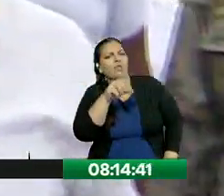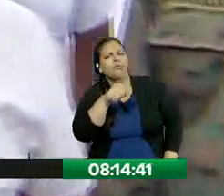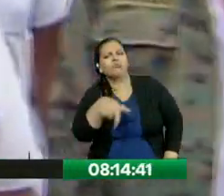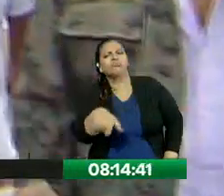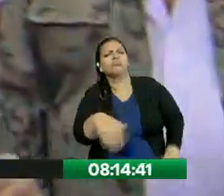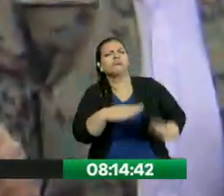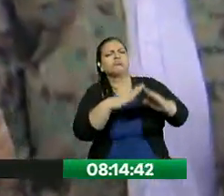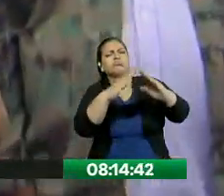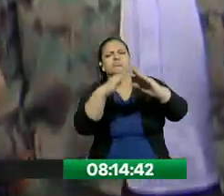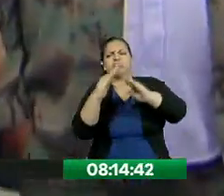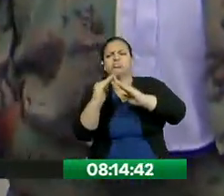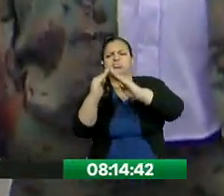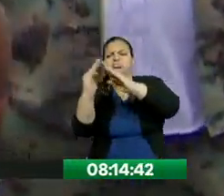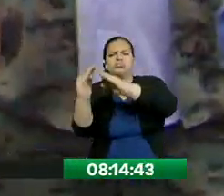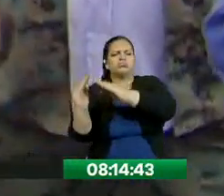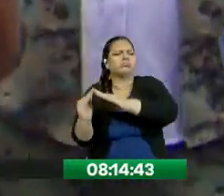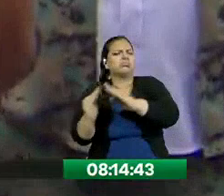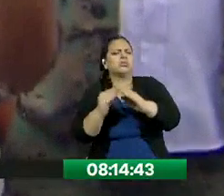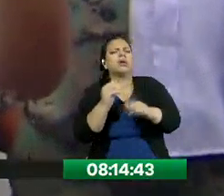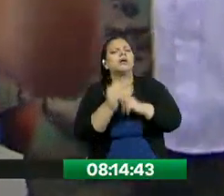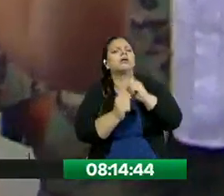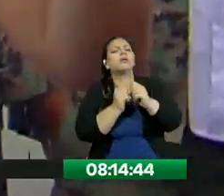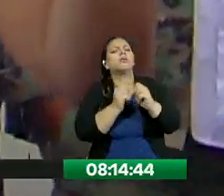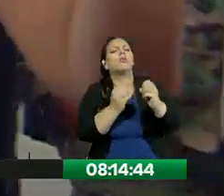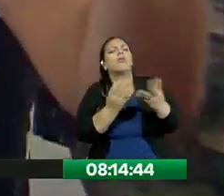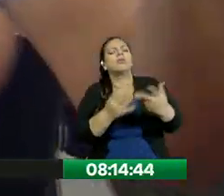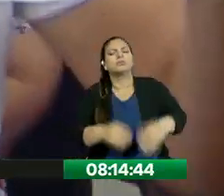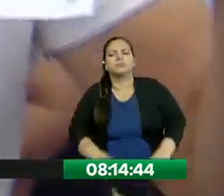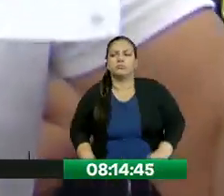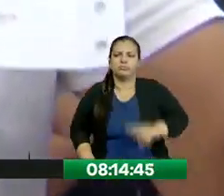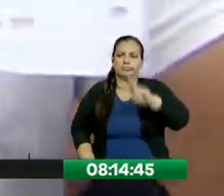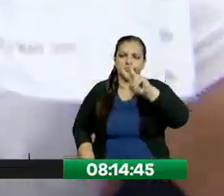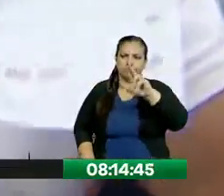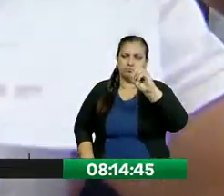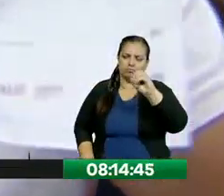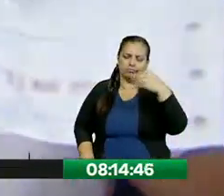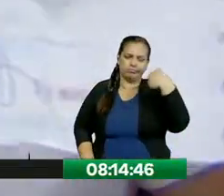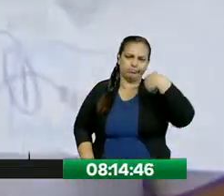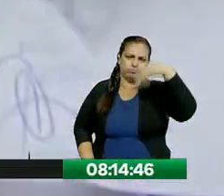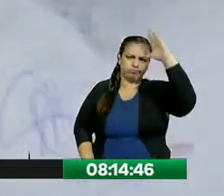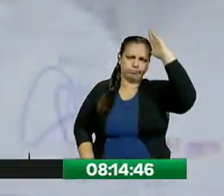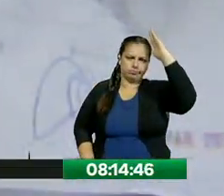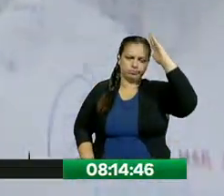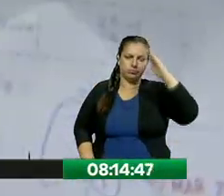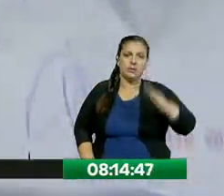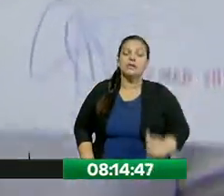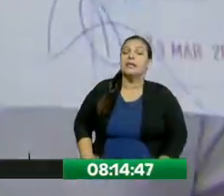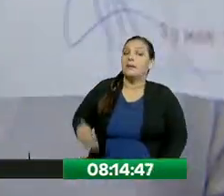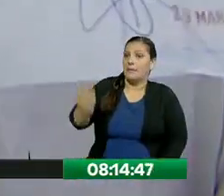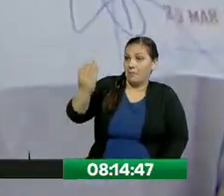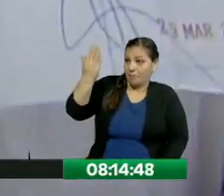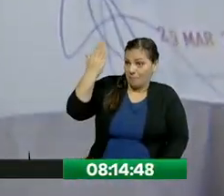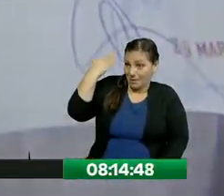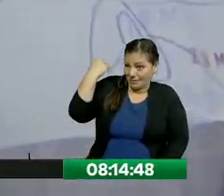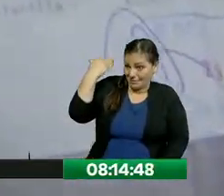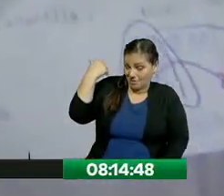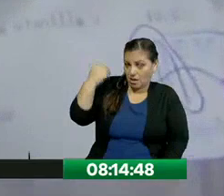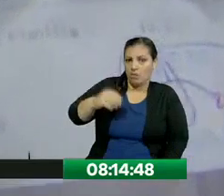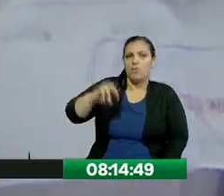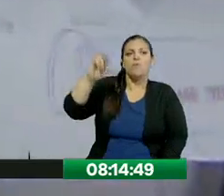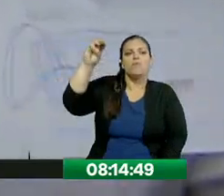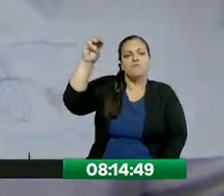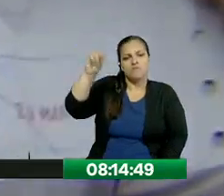¿Más de 20 años? ¿Siempre fue así la situación? No, no. O sea, anteriormente había el agua, había agua martes, jueves y